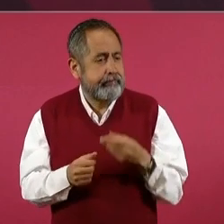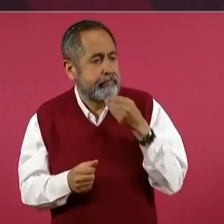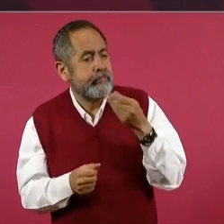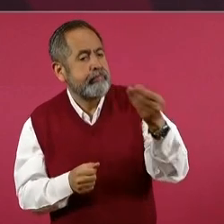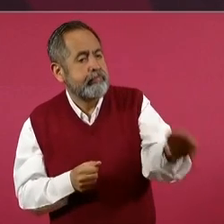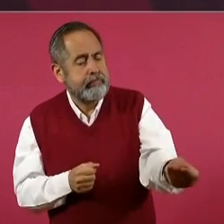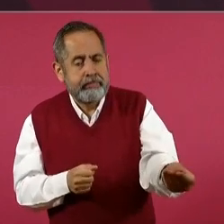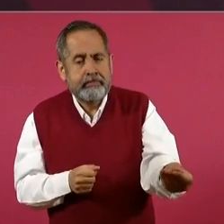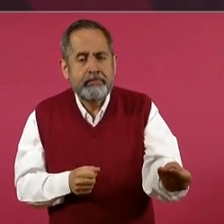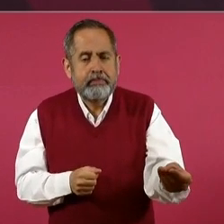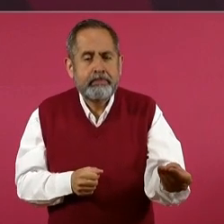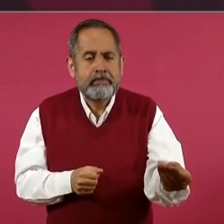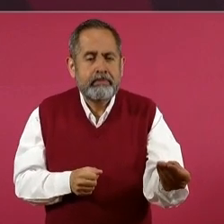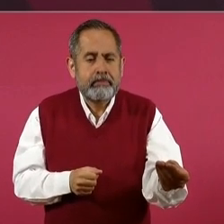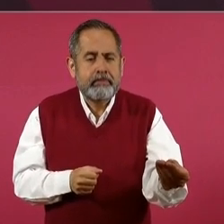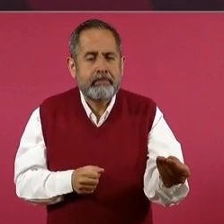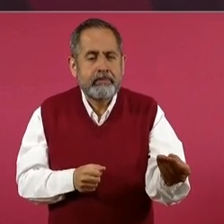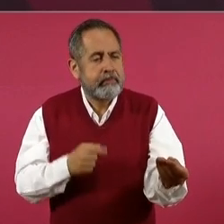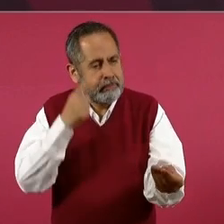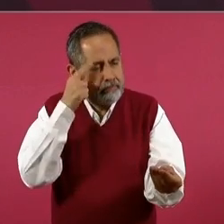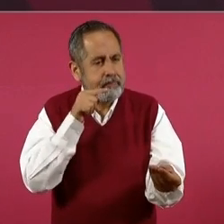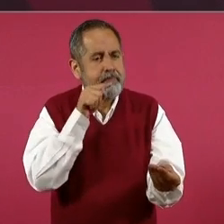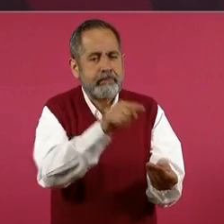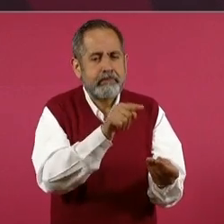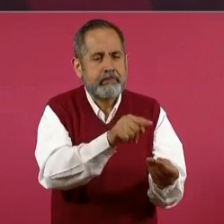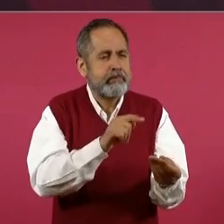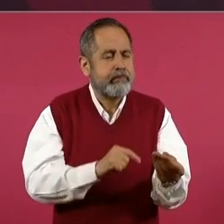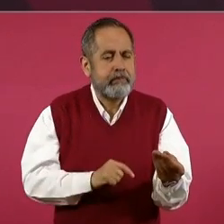de ejercicio